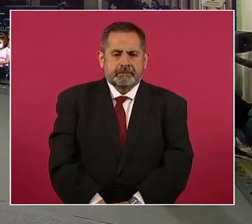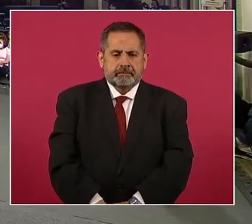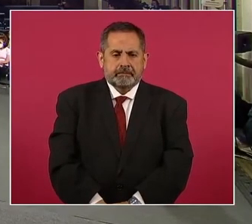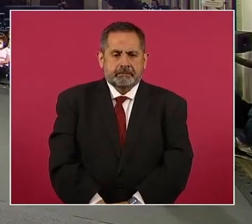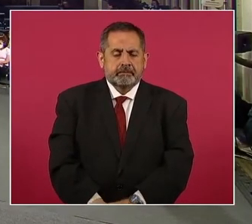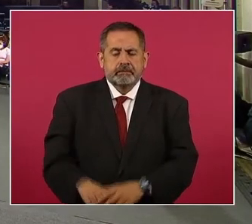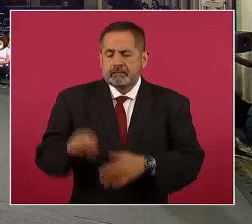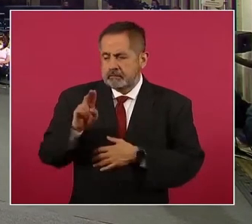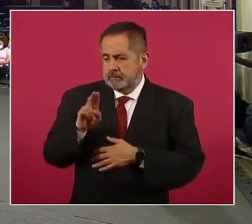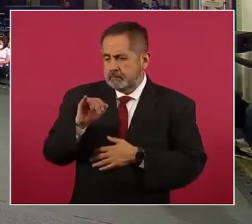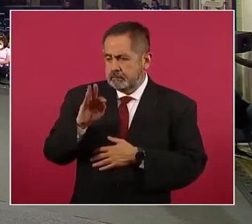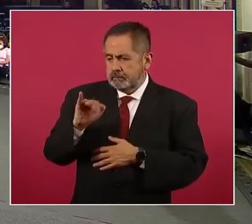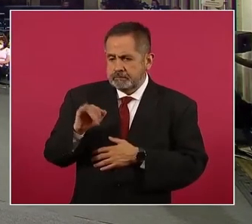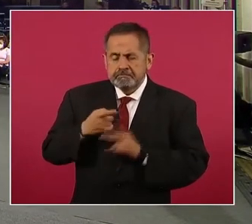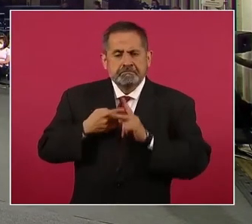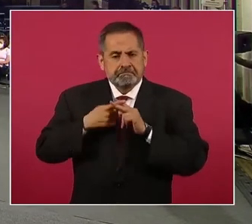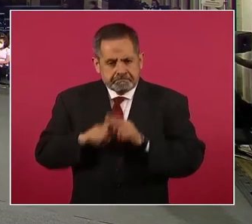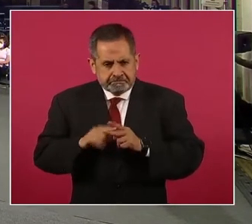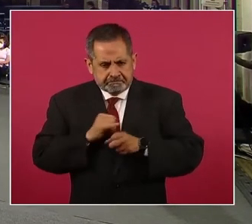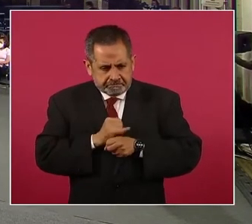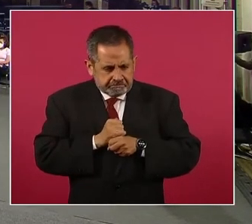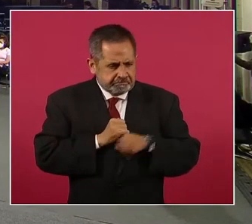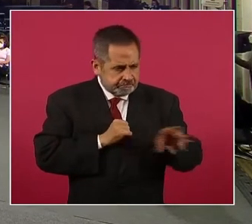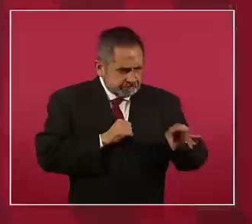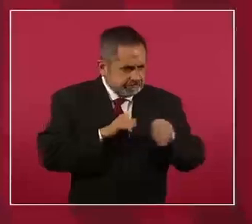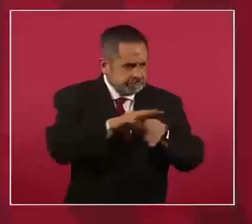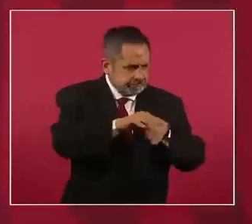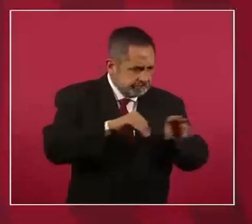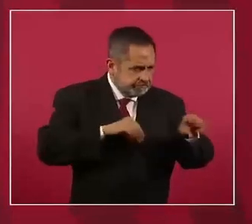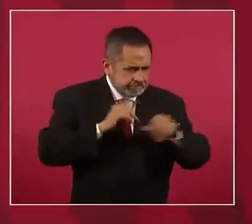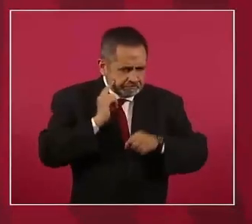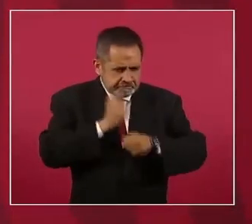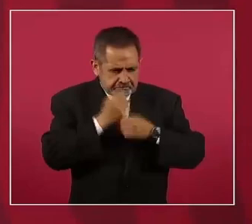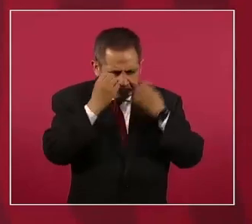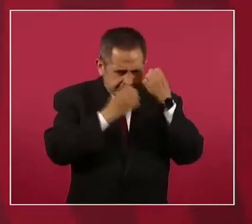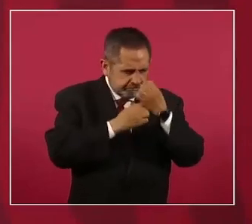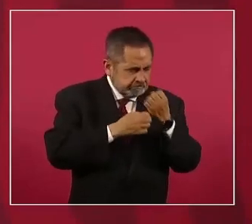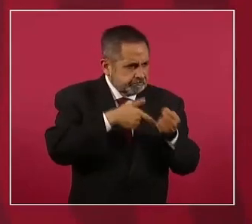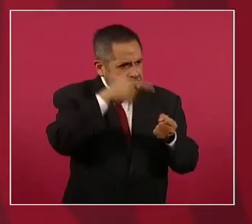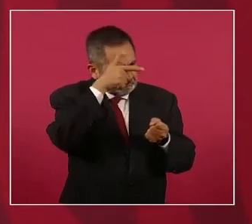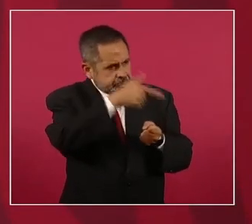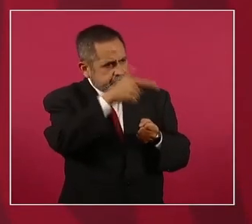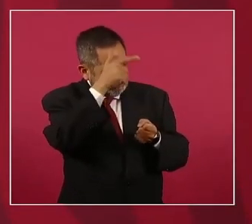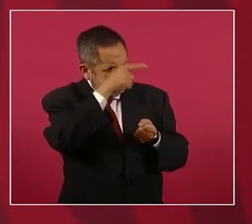La UIF empezó este trabajo de elaboración de